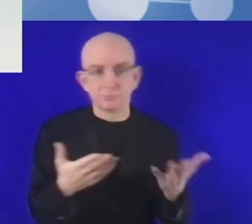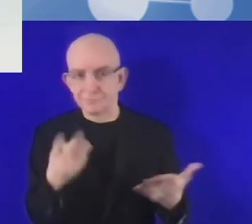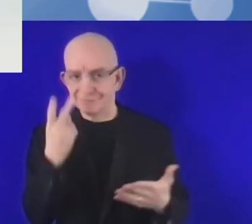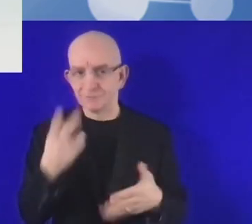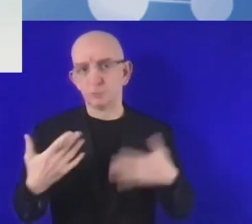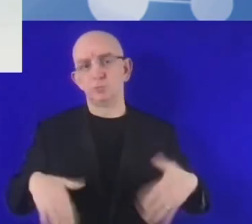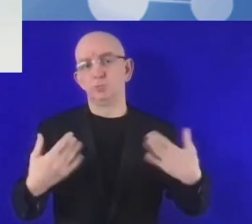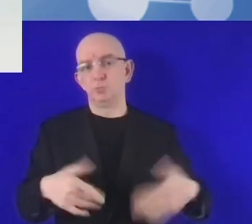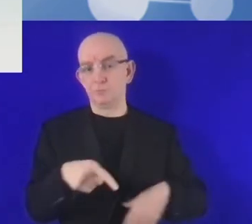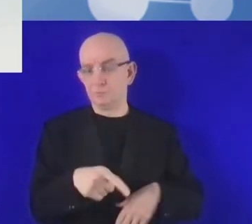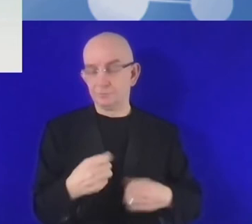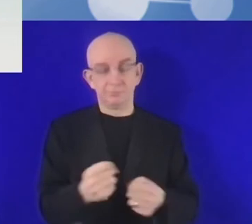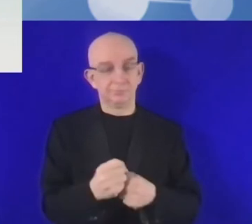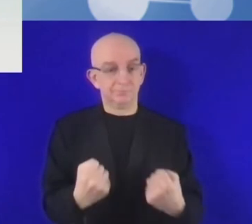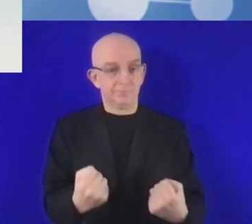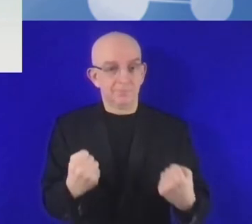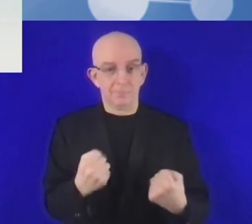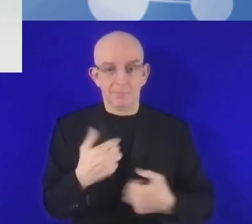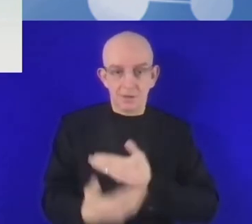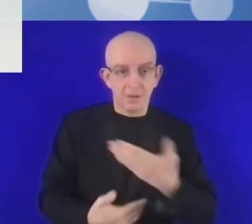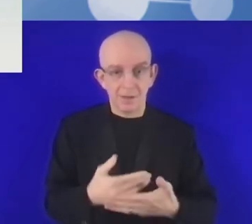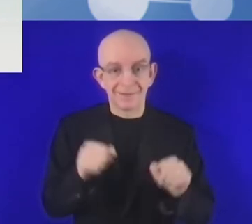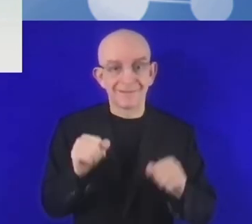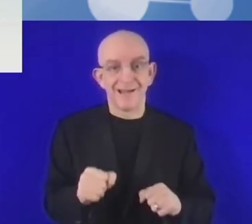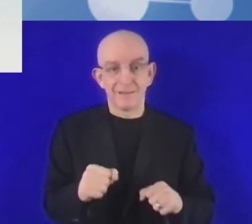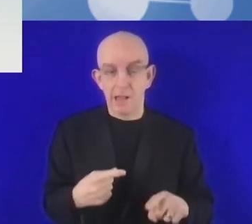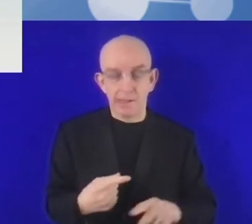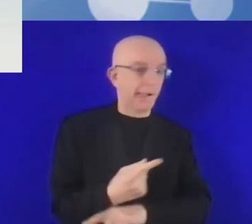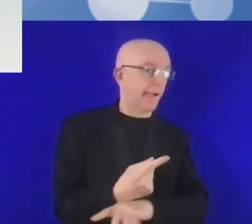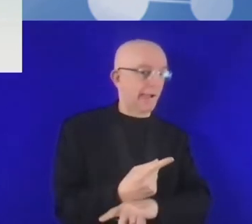crear nuevas soluciones hoy en día.